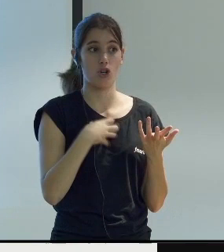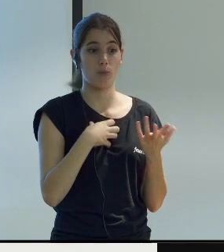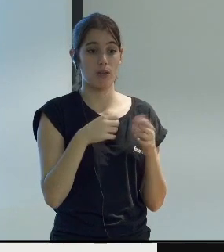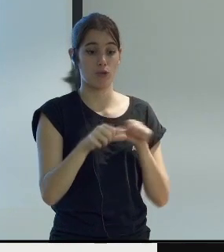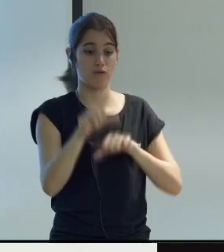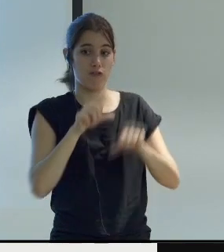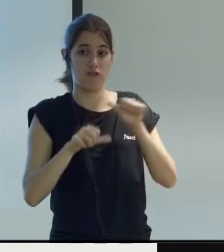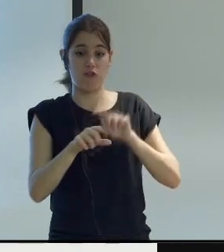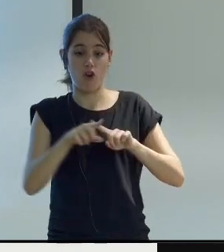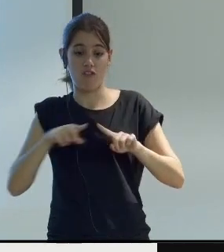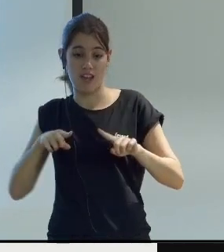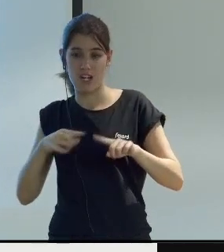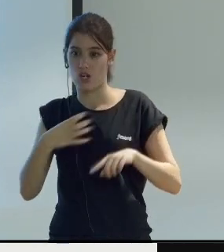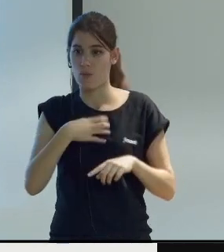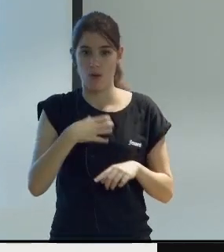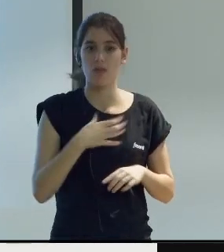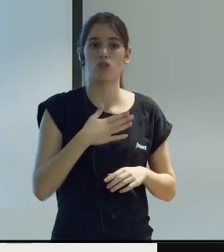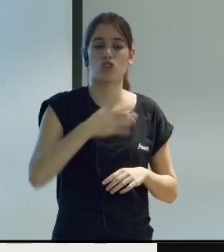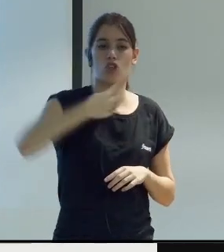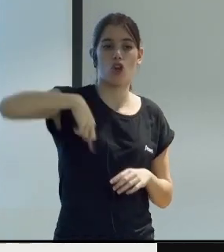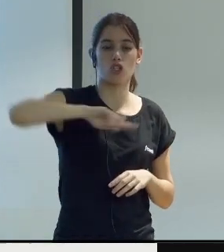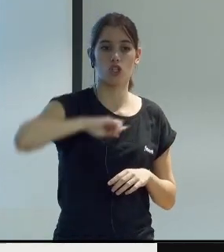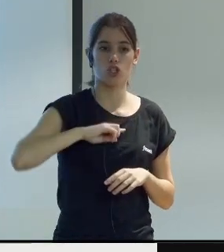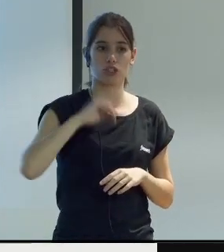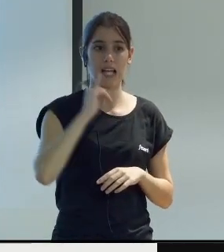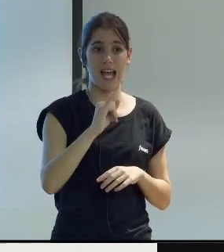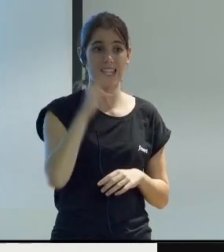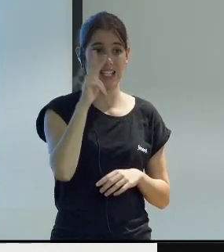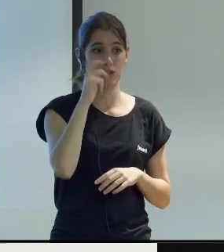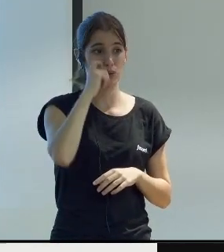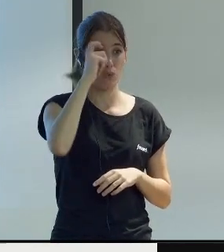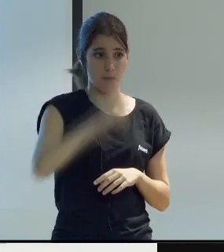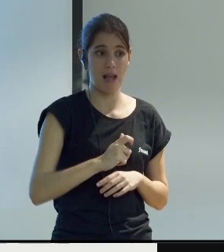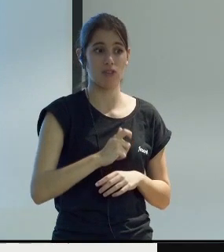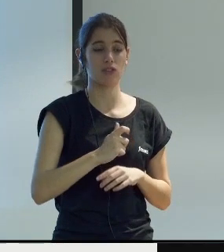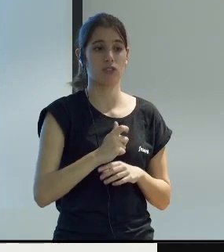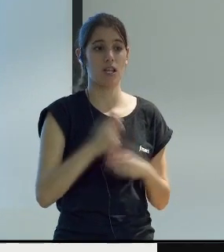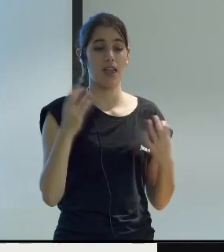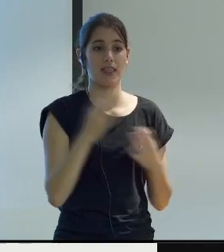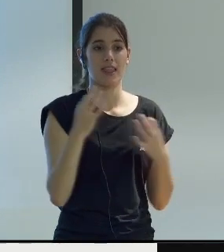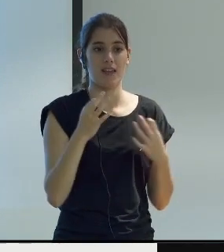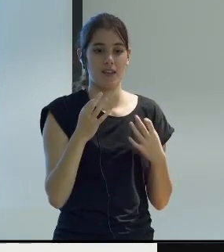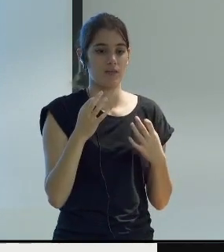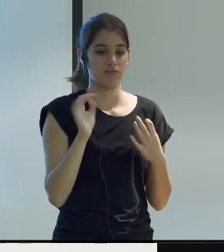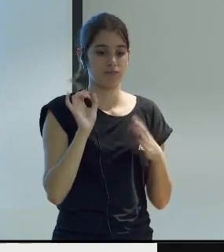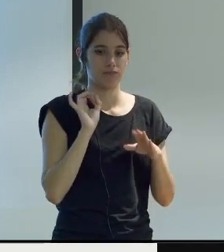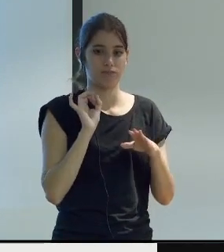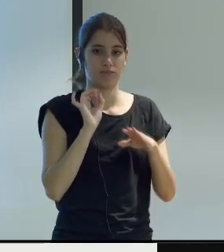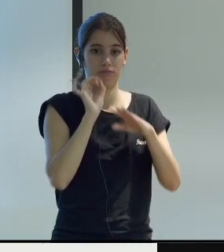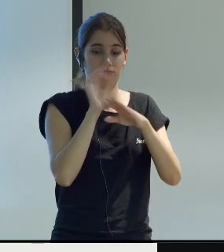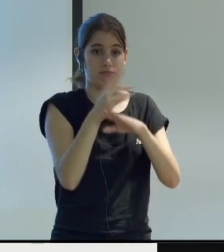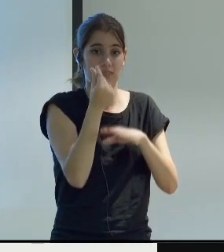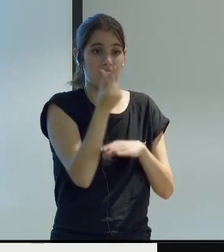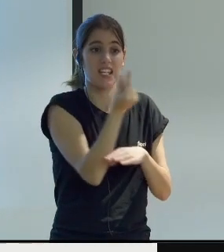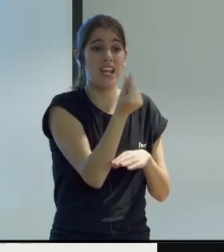marcha atrás. Nosotros tenemos nuestros derechos humanos que tenemos que reivindicar. No se trata de